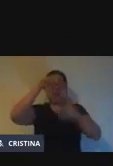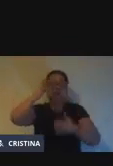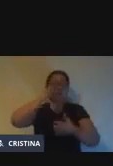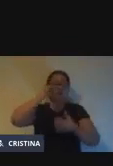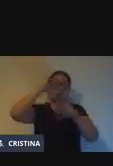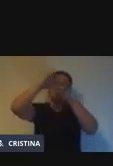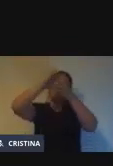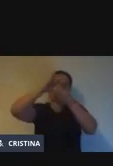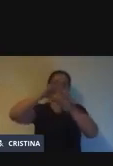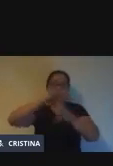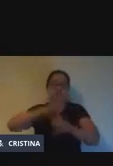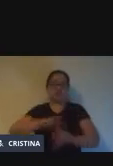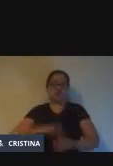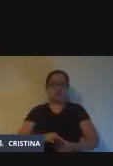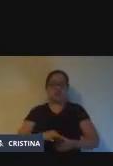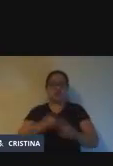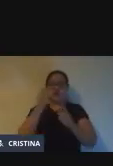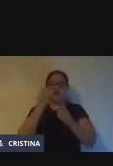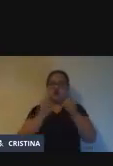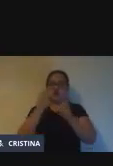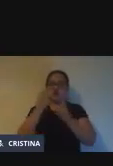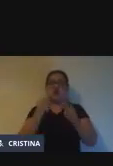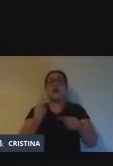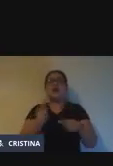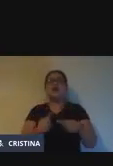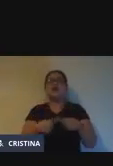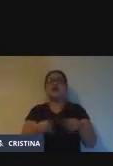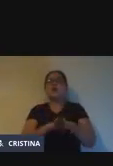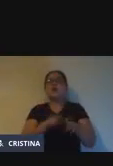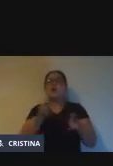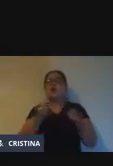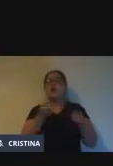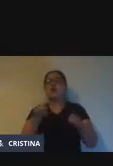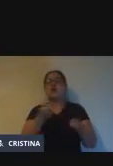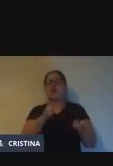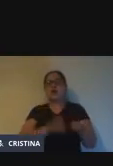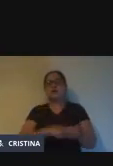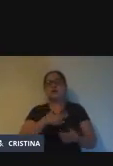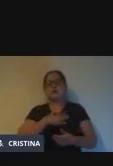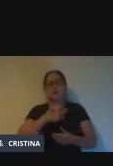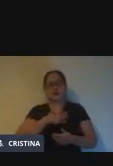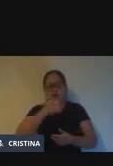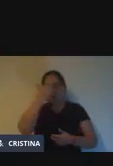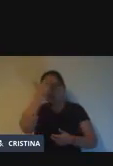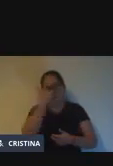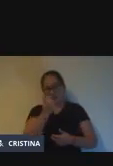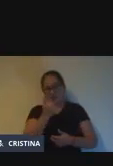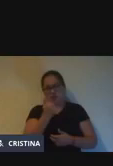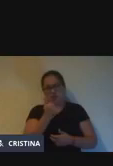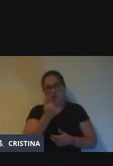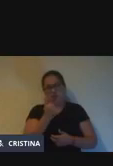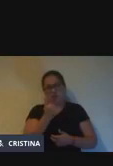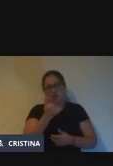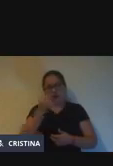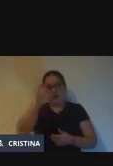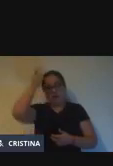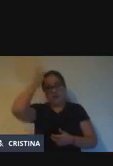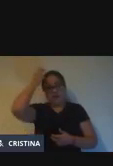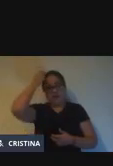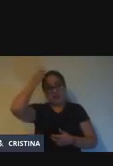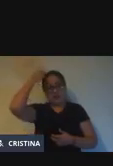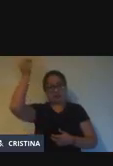está controlado pues por el razonamiento, es un órgano que se alimenta de emociones,